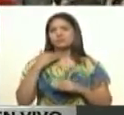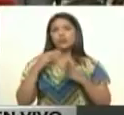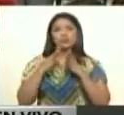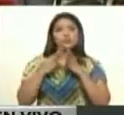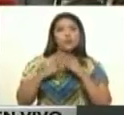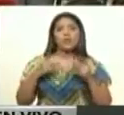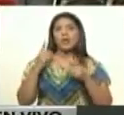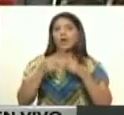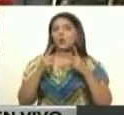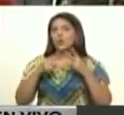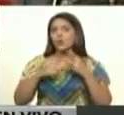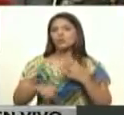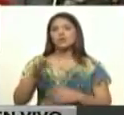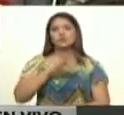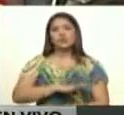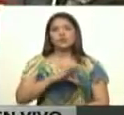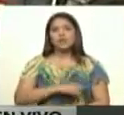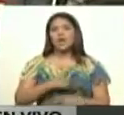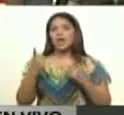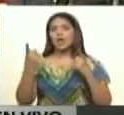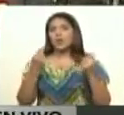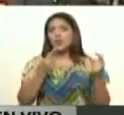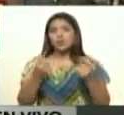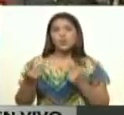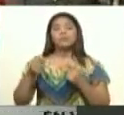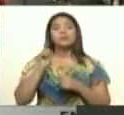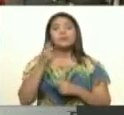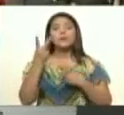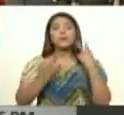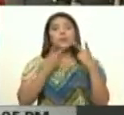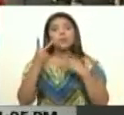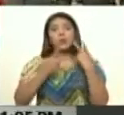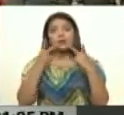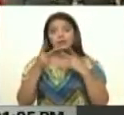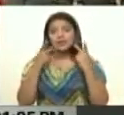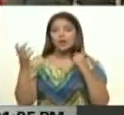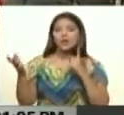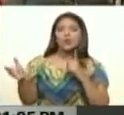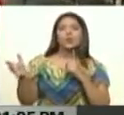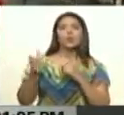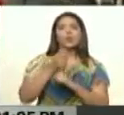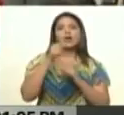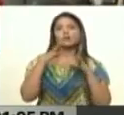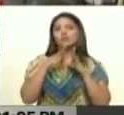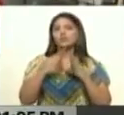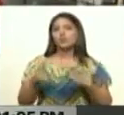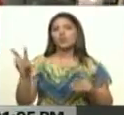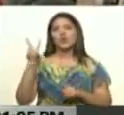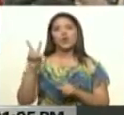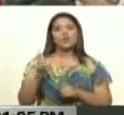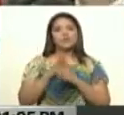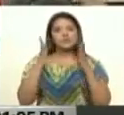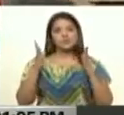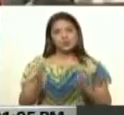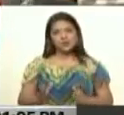conquistas sociales, económicas y políticas logradas por las y los